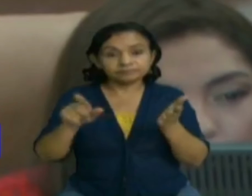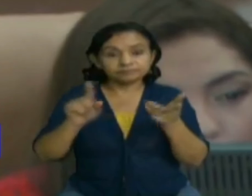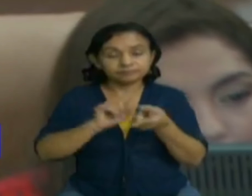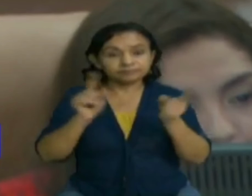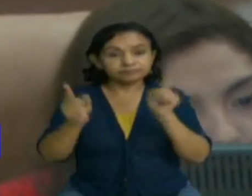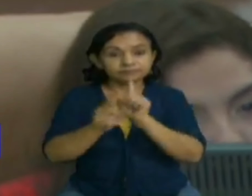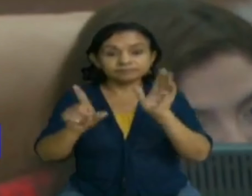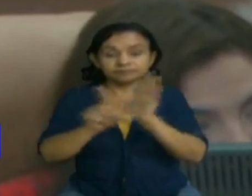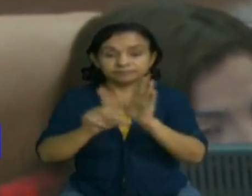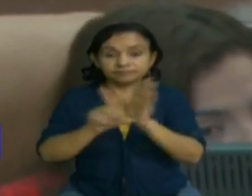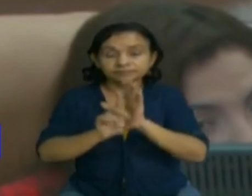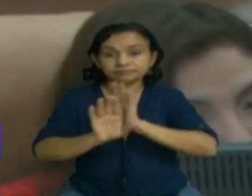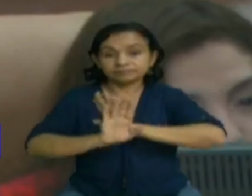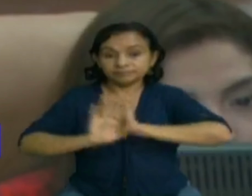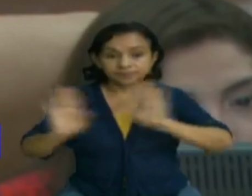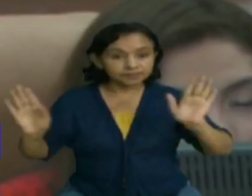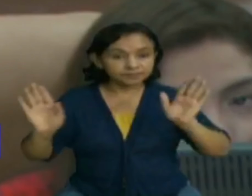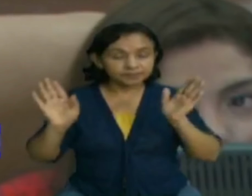reforma.